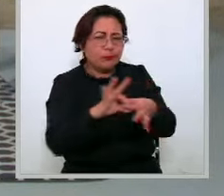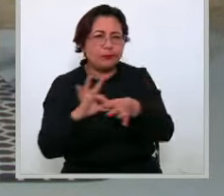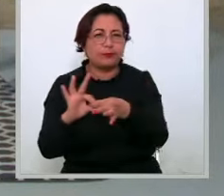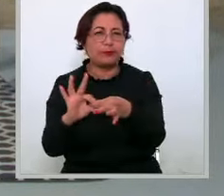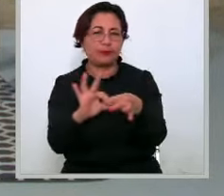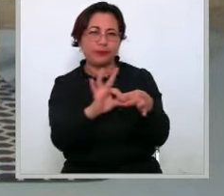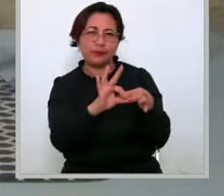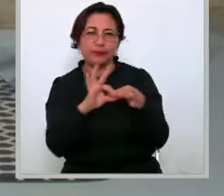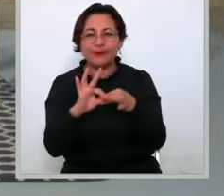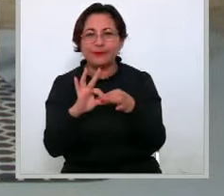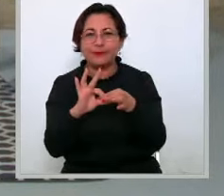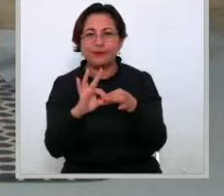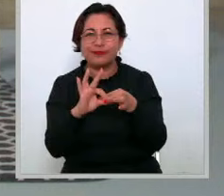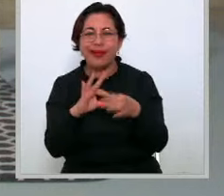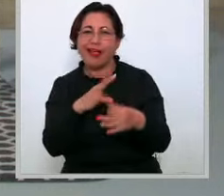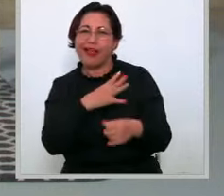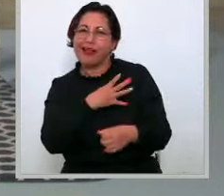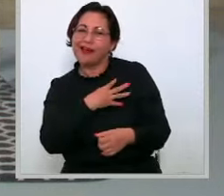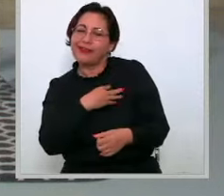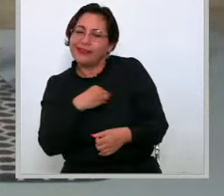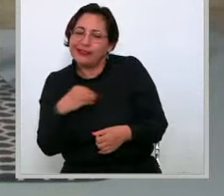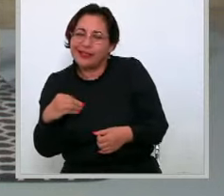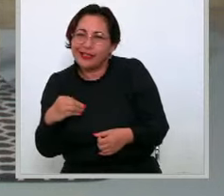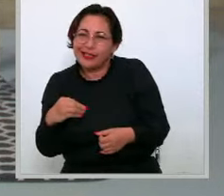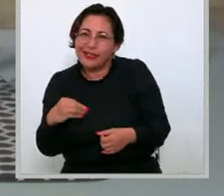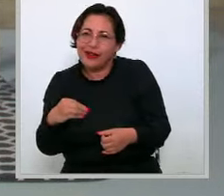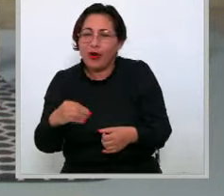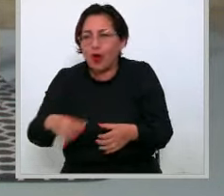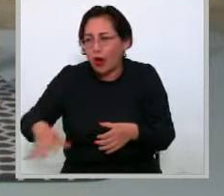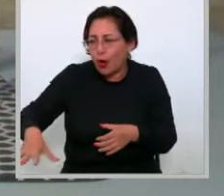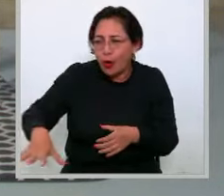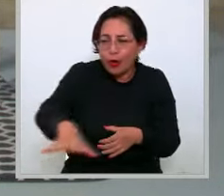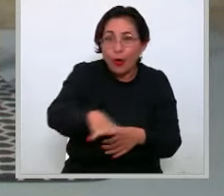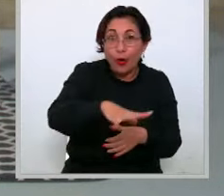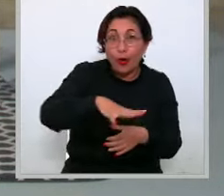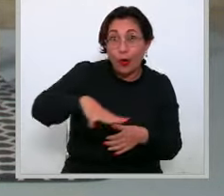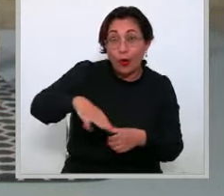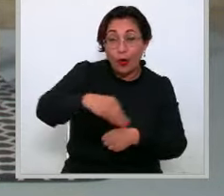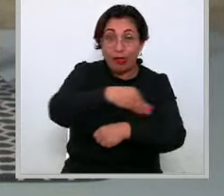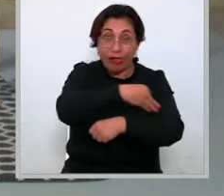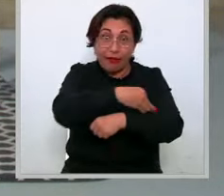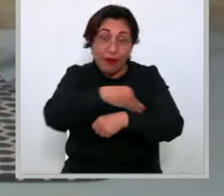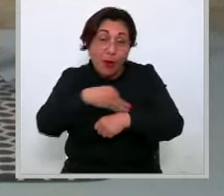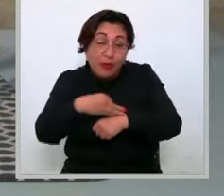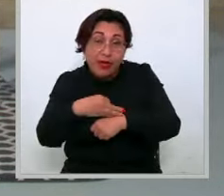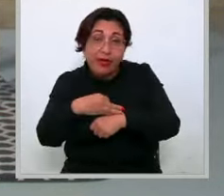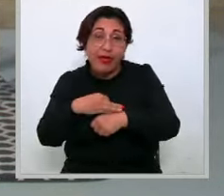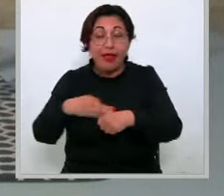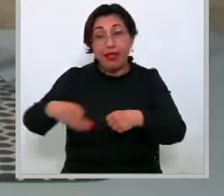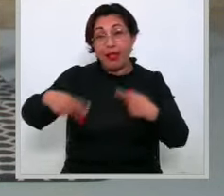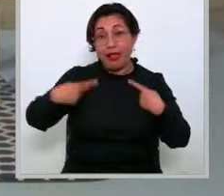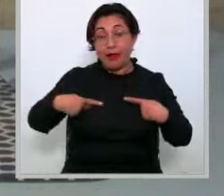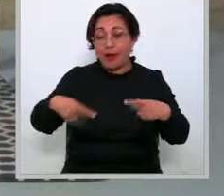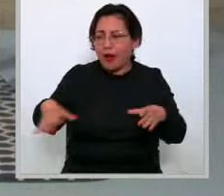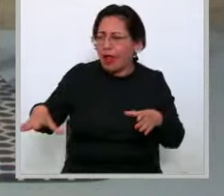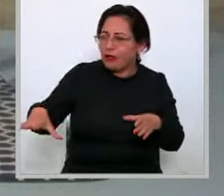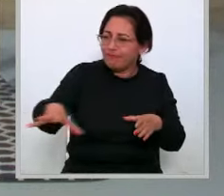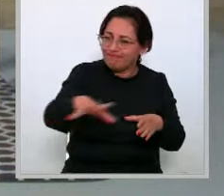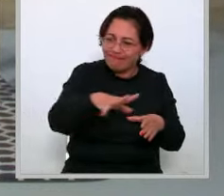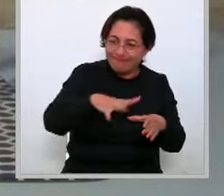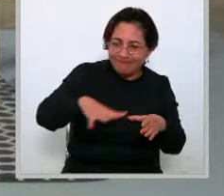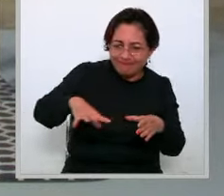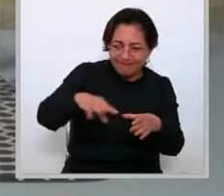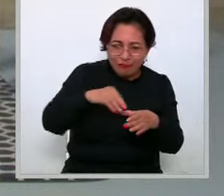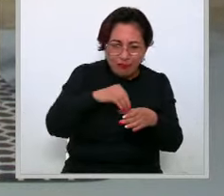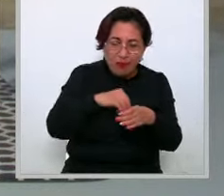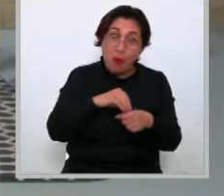con nuestros amigos y aprendemos a interactuar en estas situaciones, ¿no?, de la lectura. Realmente creo que es